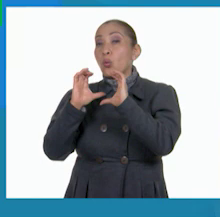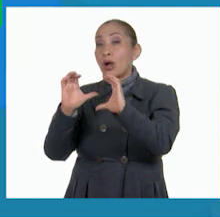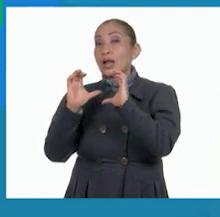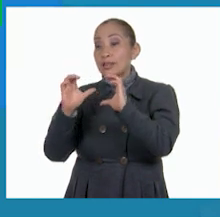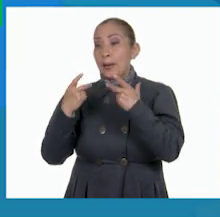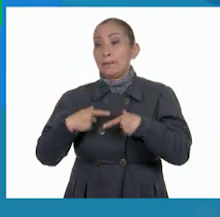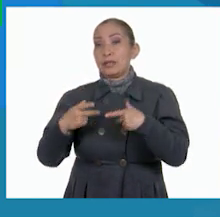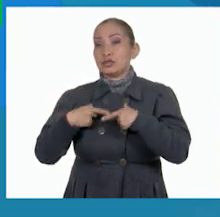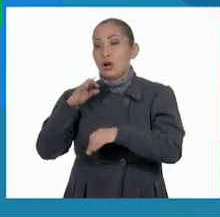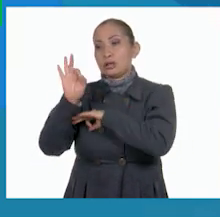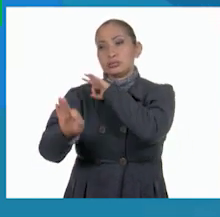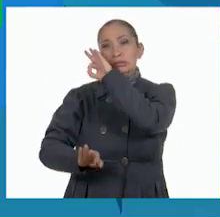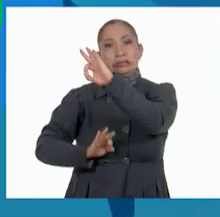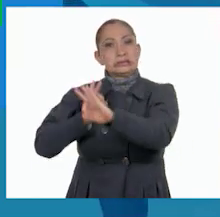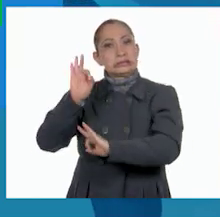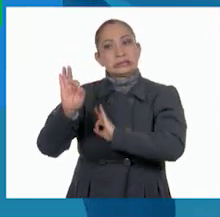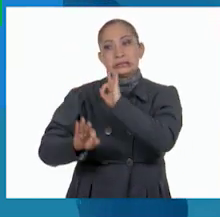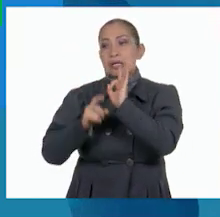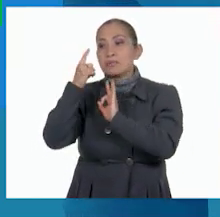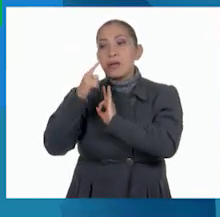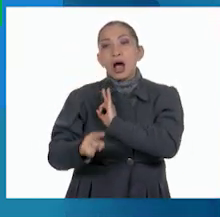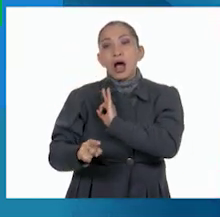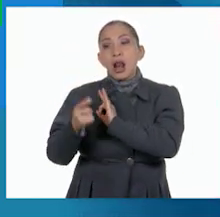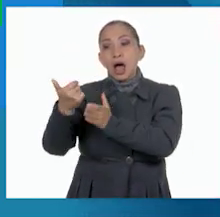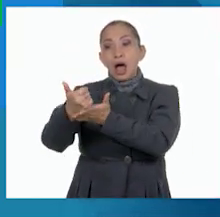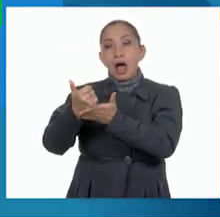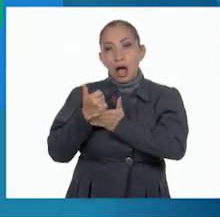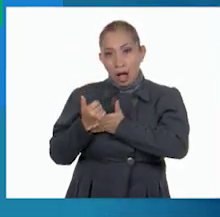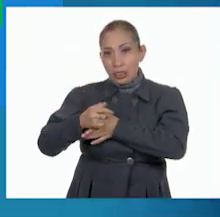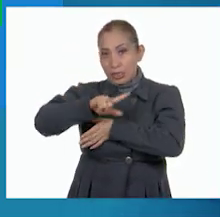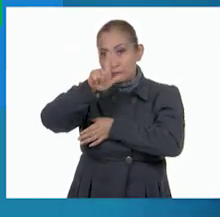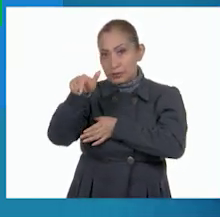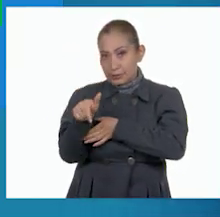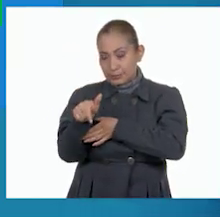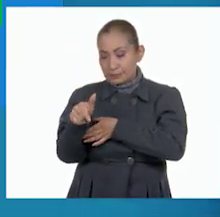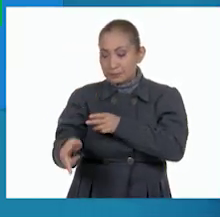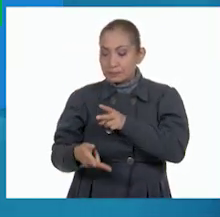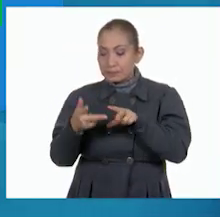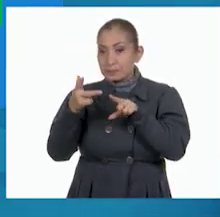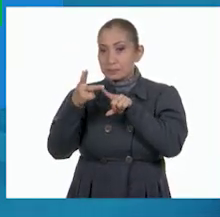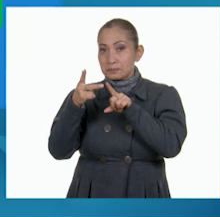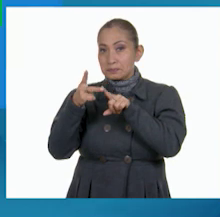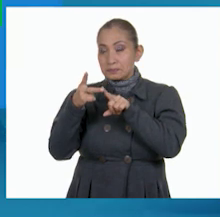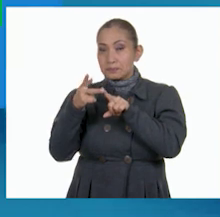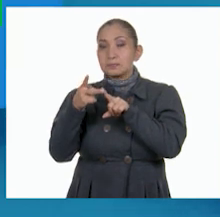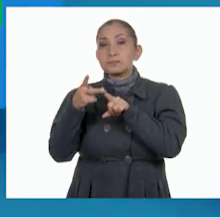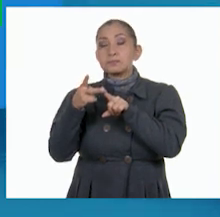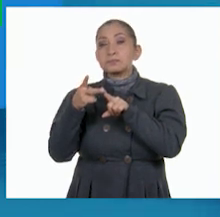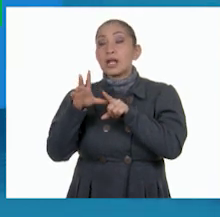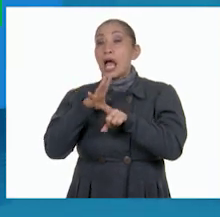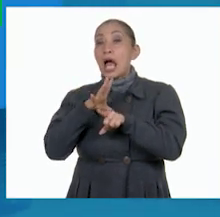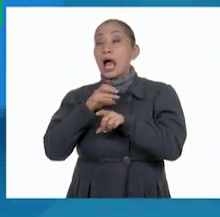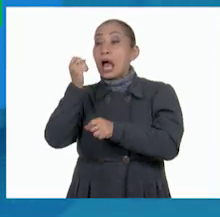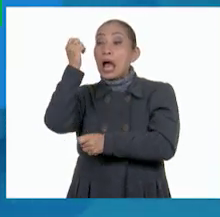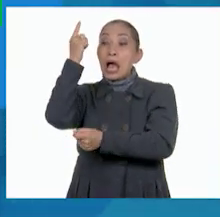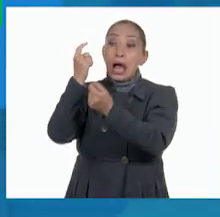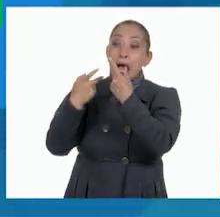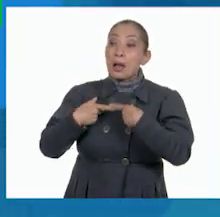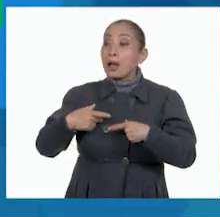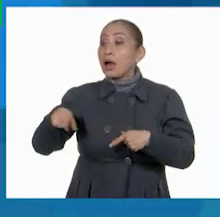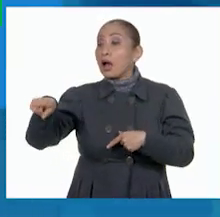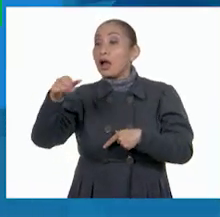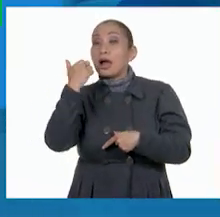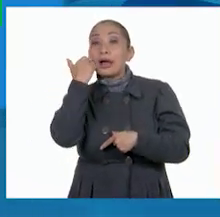de las personas para que nos ayuden. Y la otra opción es, hay personas